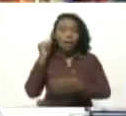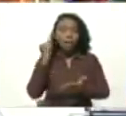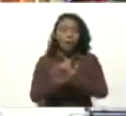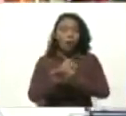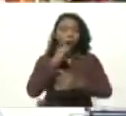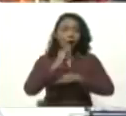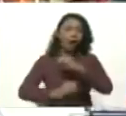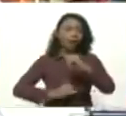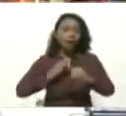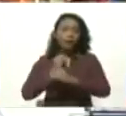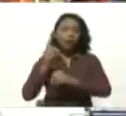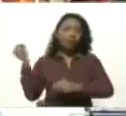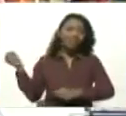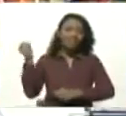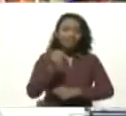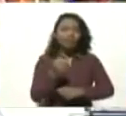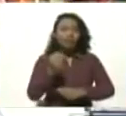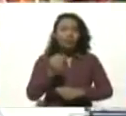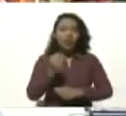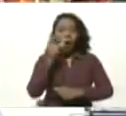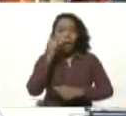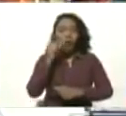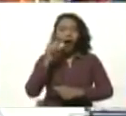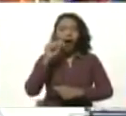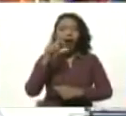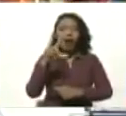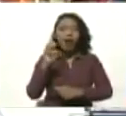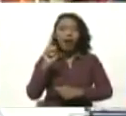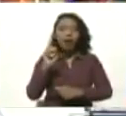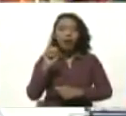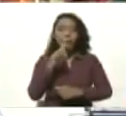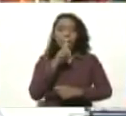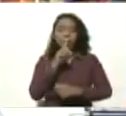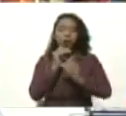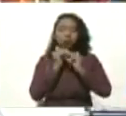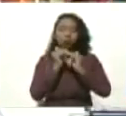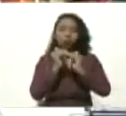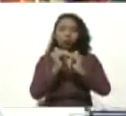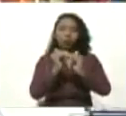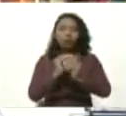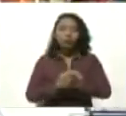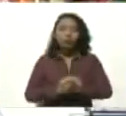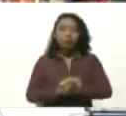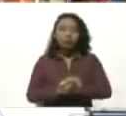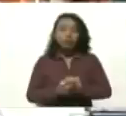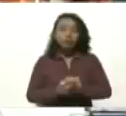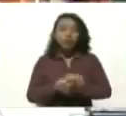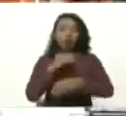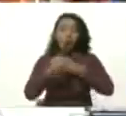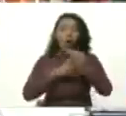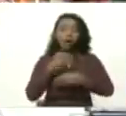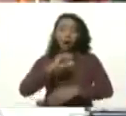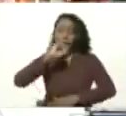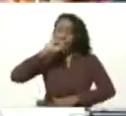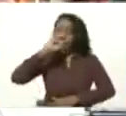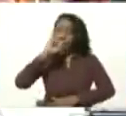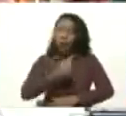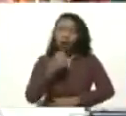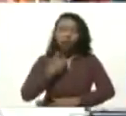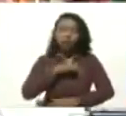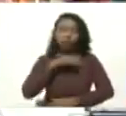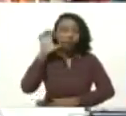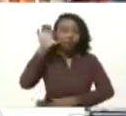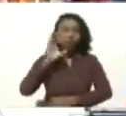internacional, fue traído por Alex Saab en silencio y lo hizo por su amor a nuestro país.